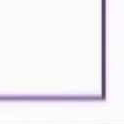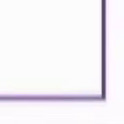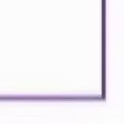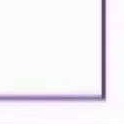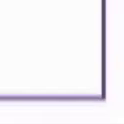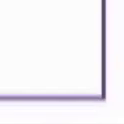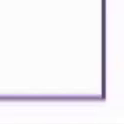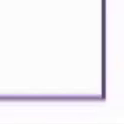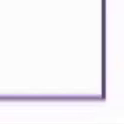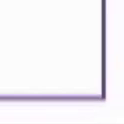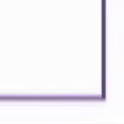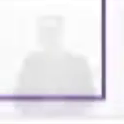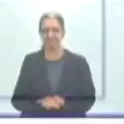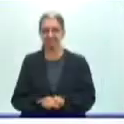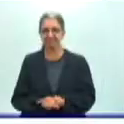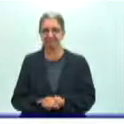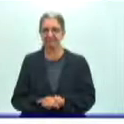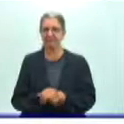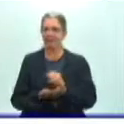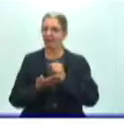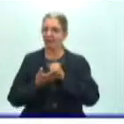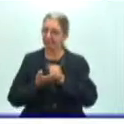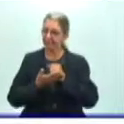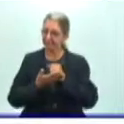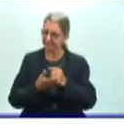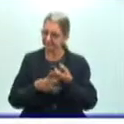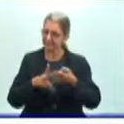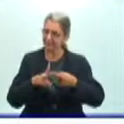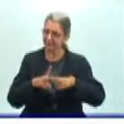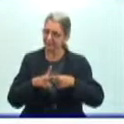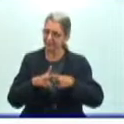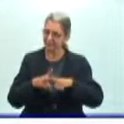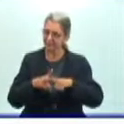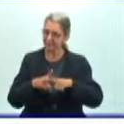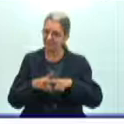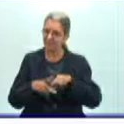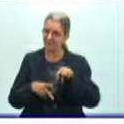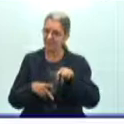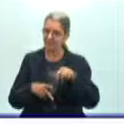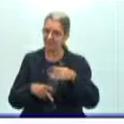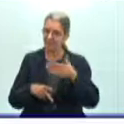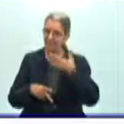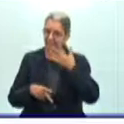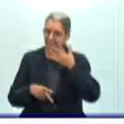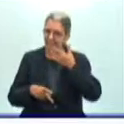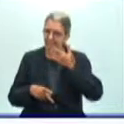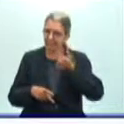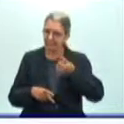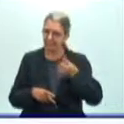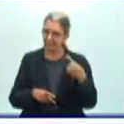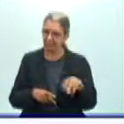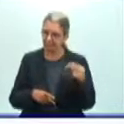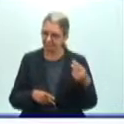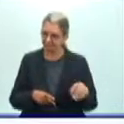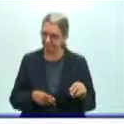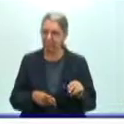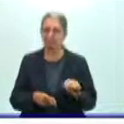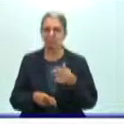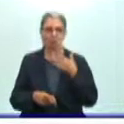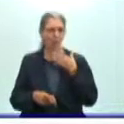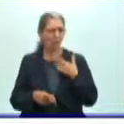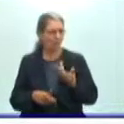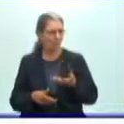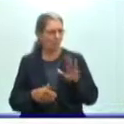Te ayudaré a que puedas resolver con más eficiencia la actividad. ¿Qué